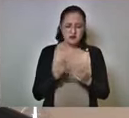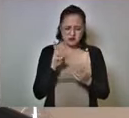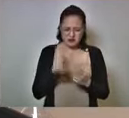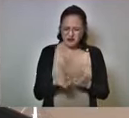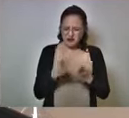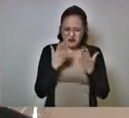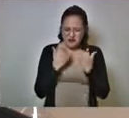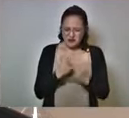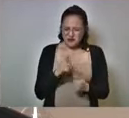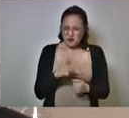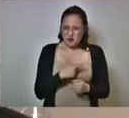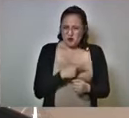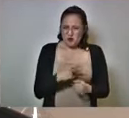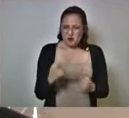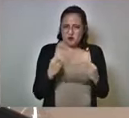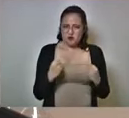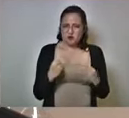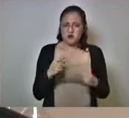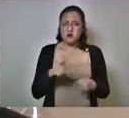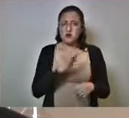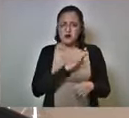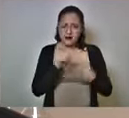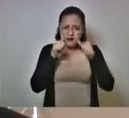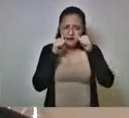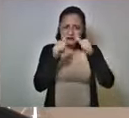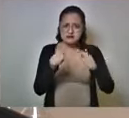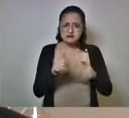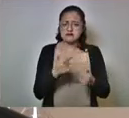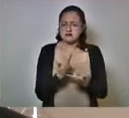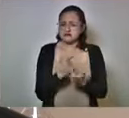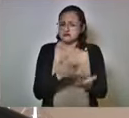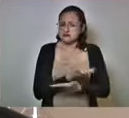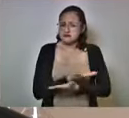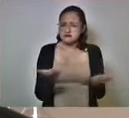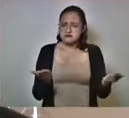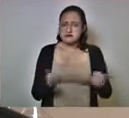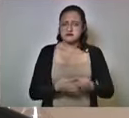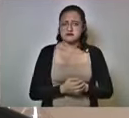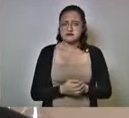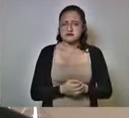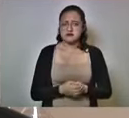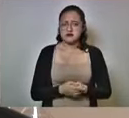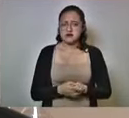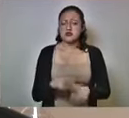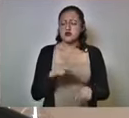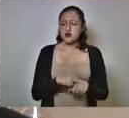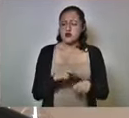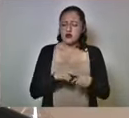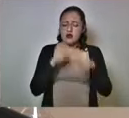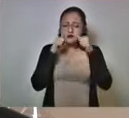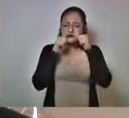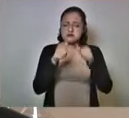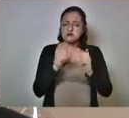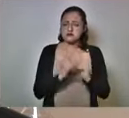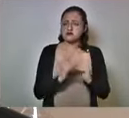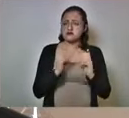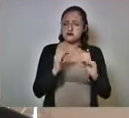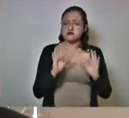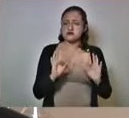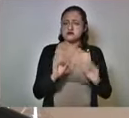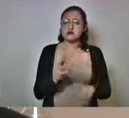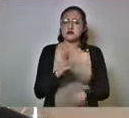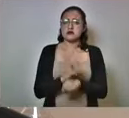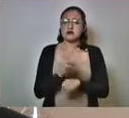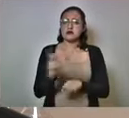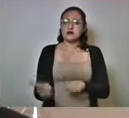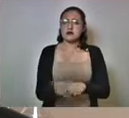sin recursos, pueda atenderse con servicios médicos del más alto nivel. Y la tercera